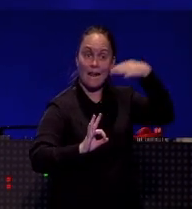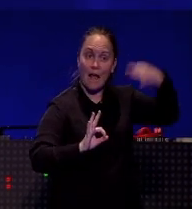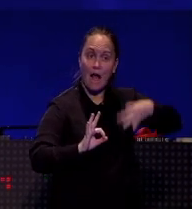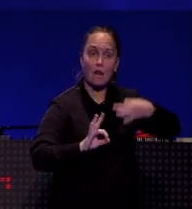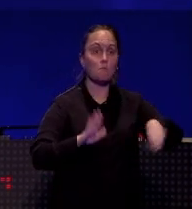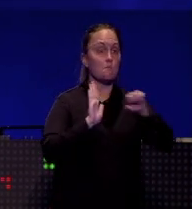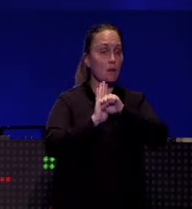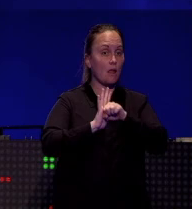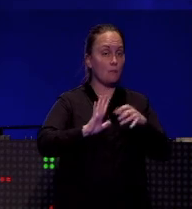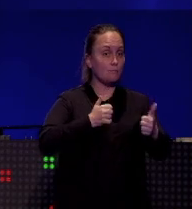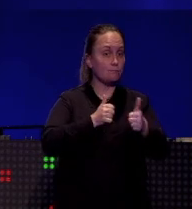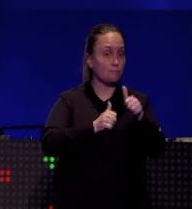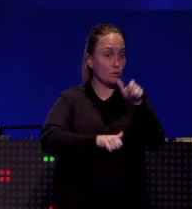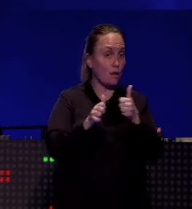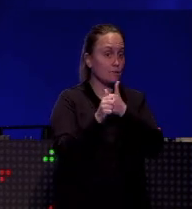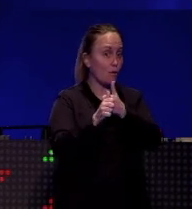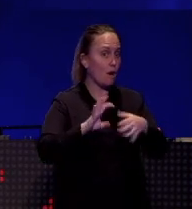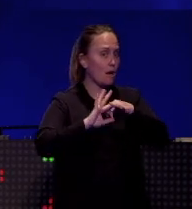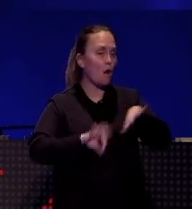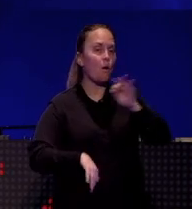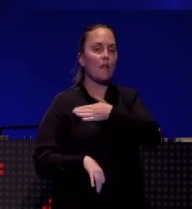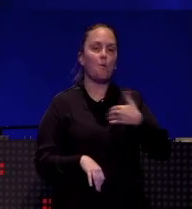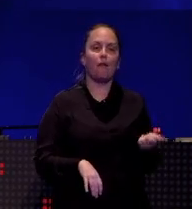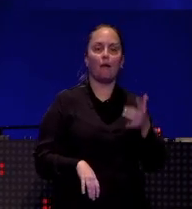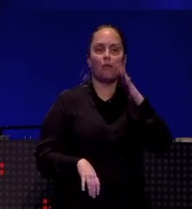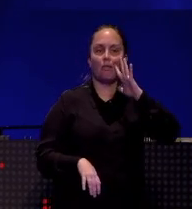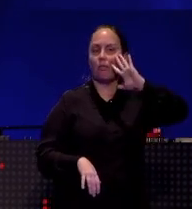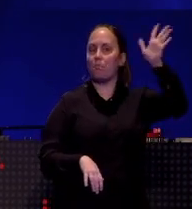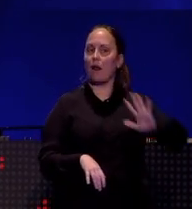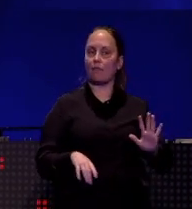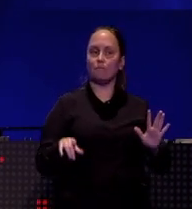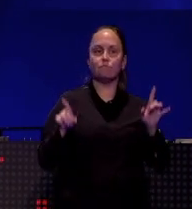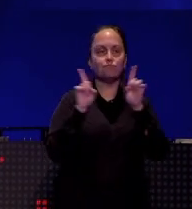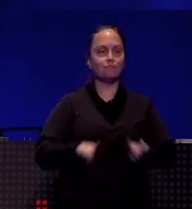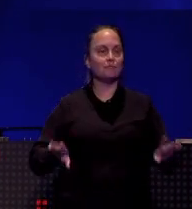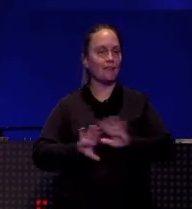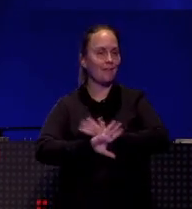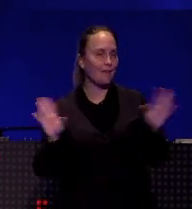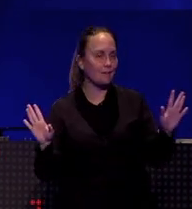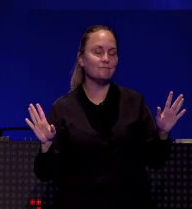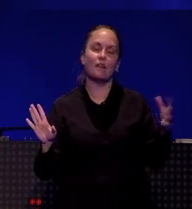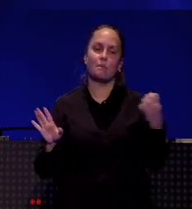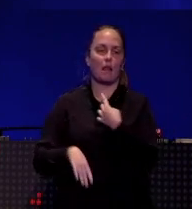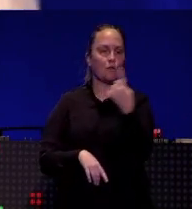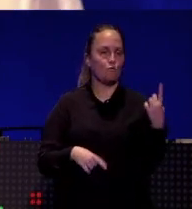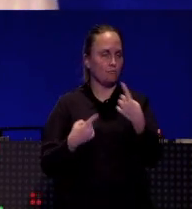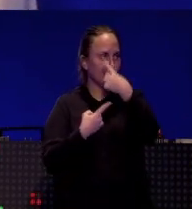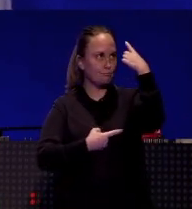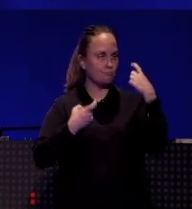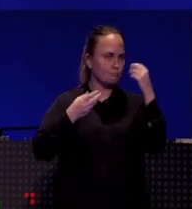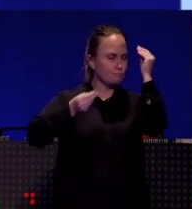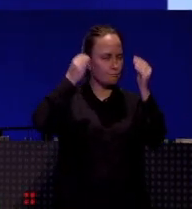seguidores reales o simplemente quiero parecerlo yo creo que esa pregunta nos la tenemos que hacer a nosotros mismos y ya cada uno decidir